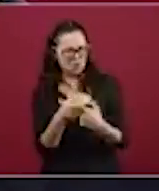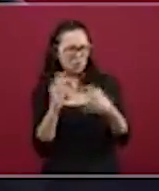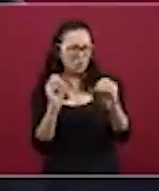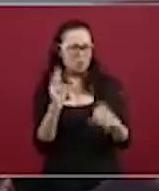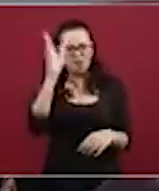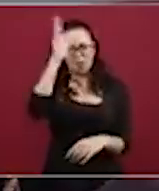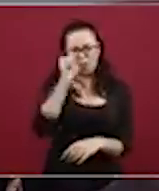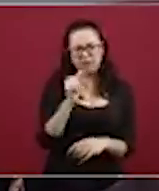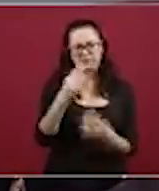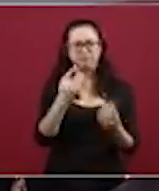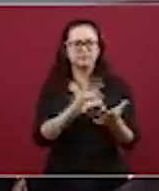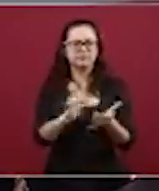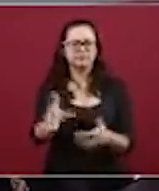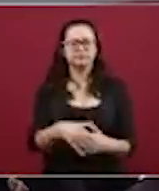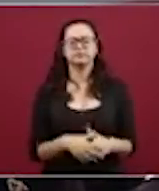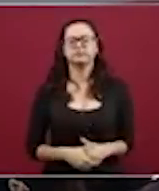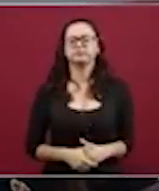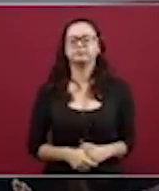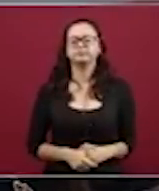la administración? Muchas gracias.